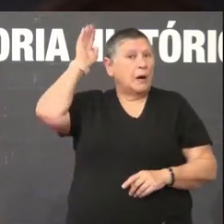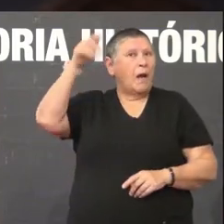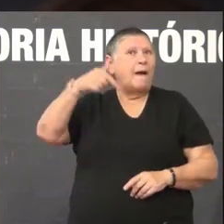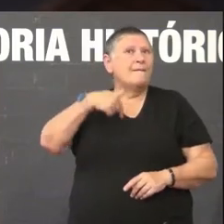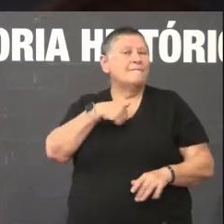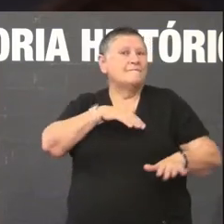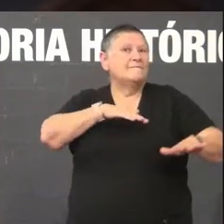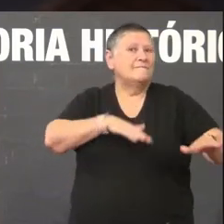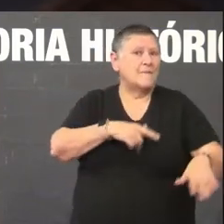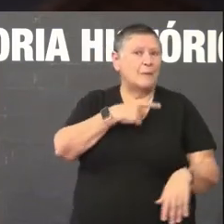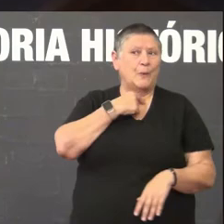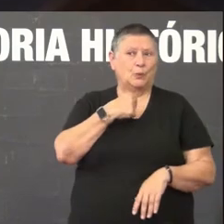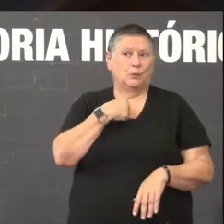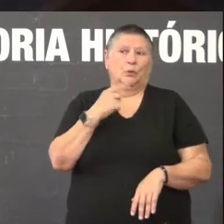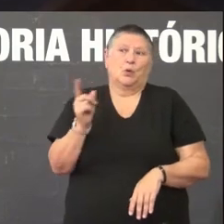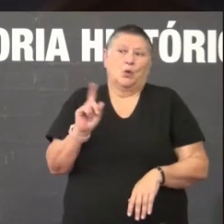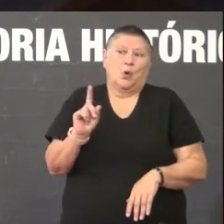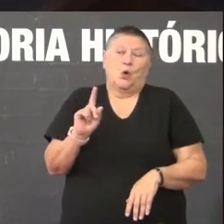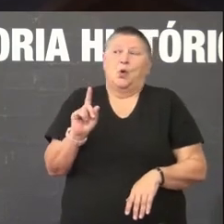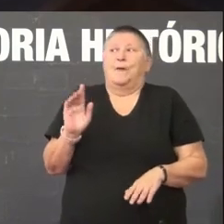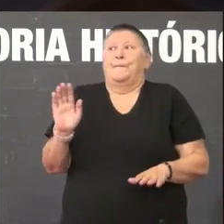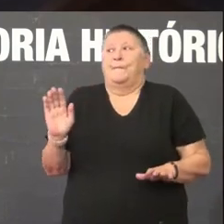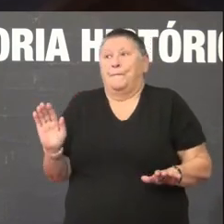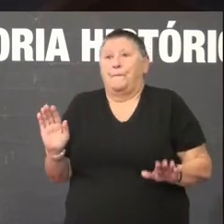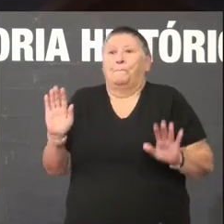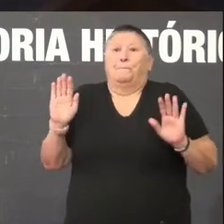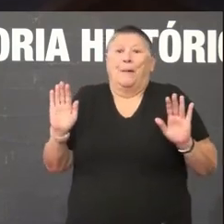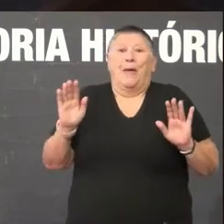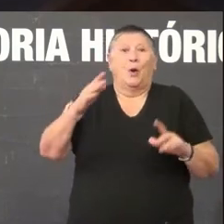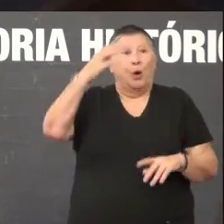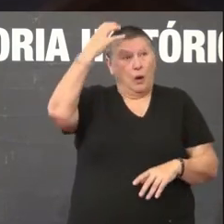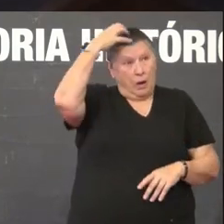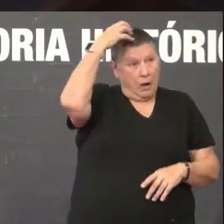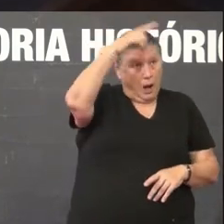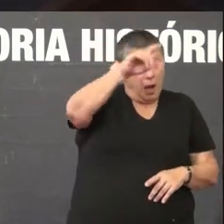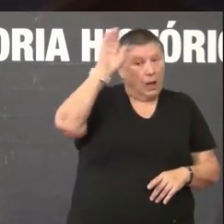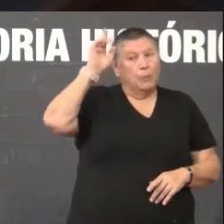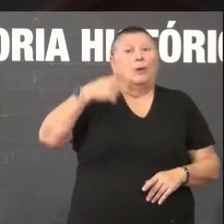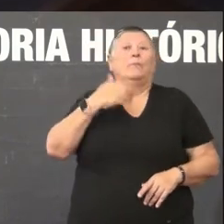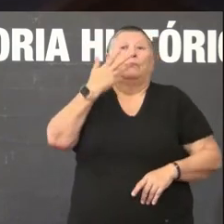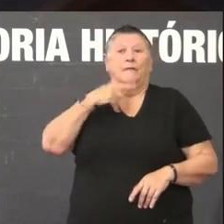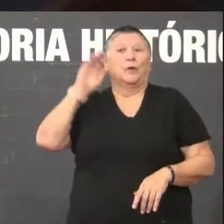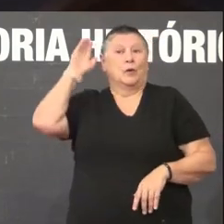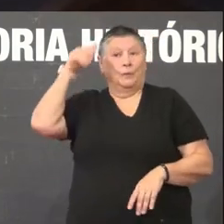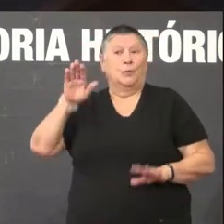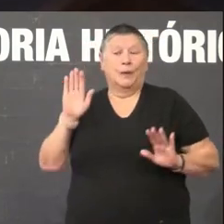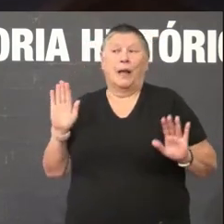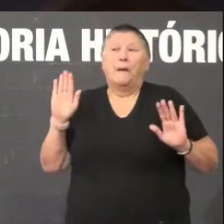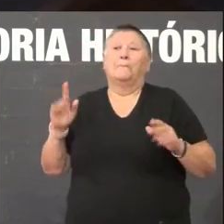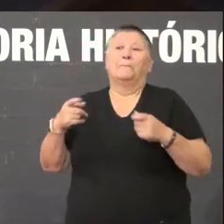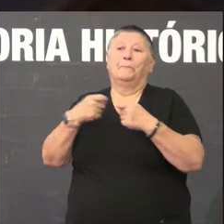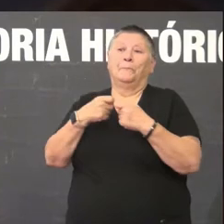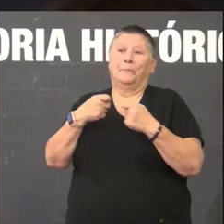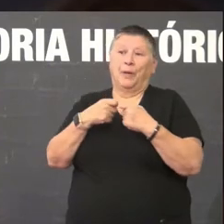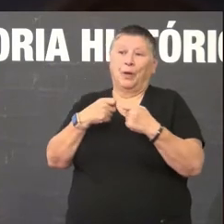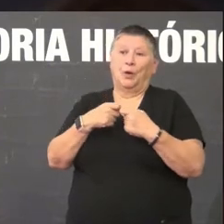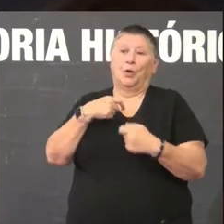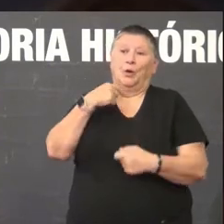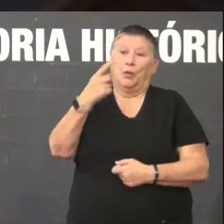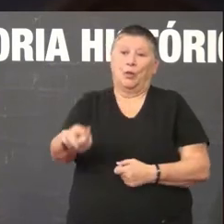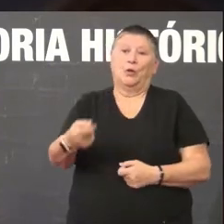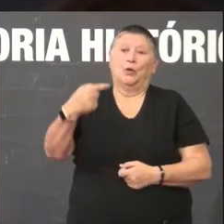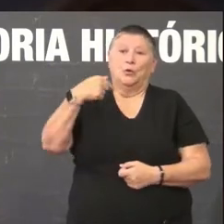gustaría. Prefiro unha república que unha monarquía, pero eu teño que decir, como cenetista que